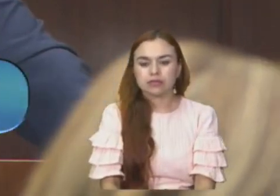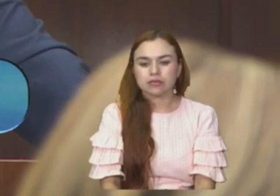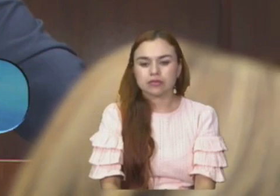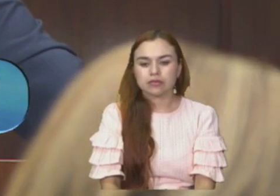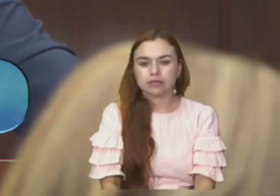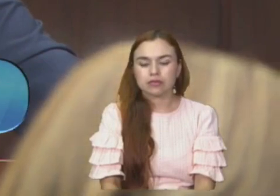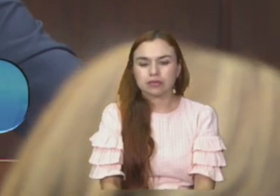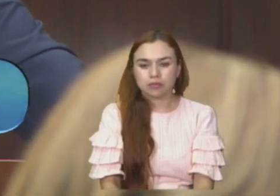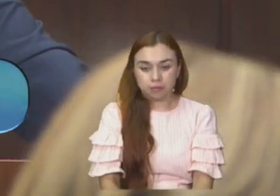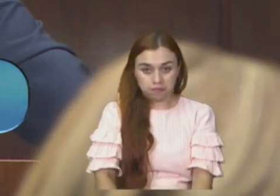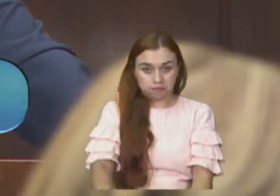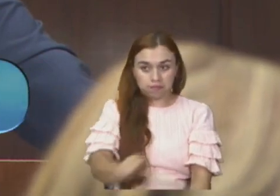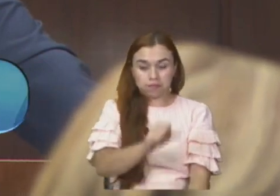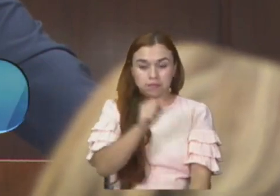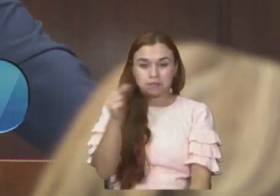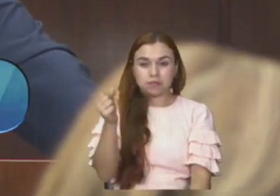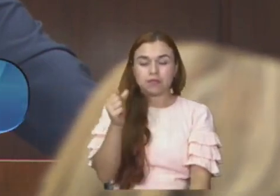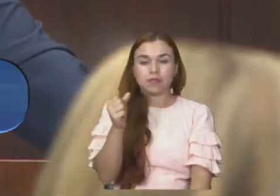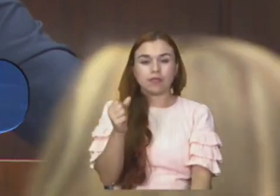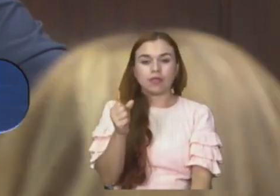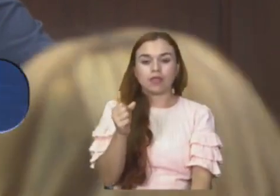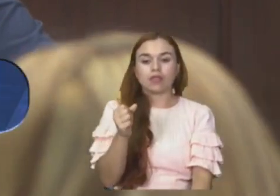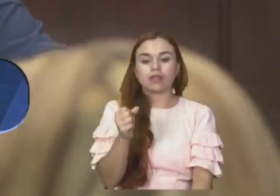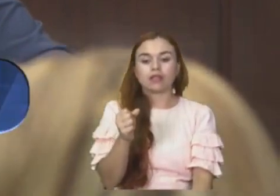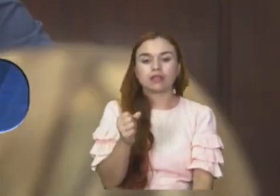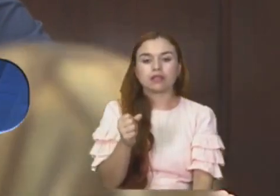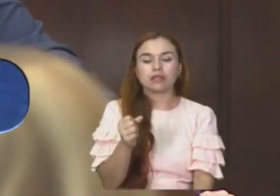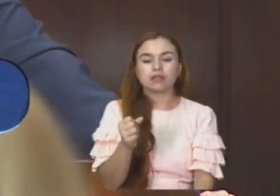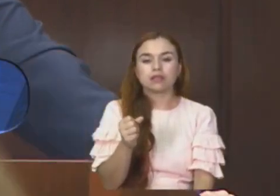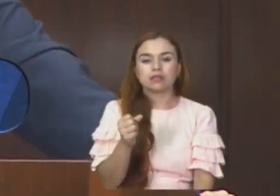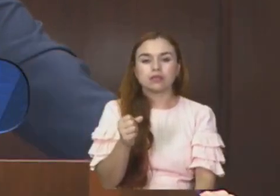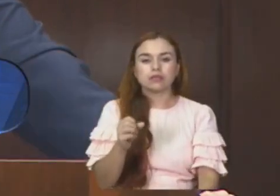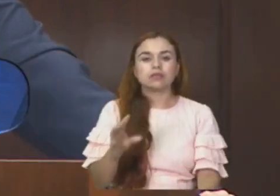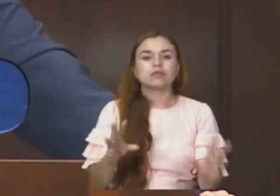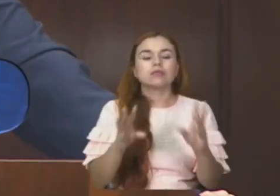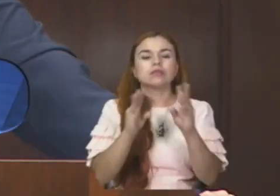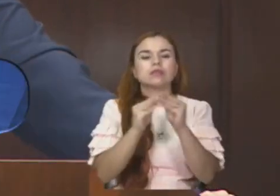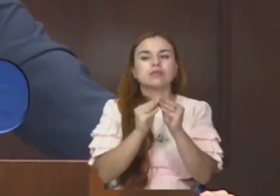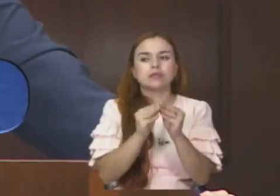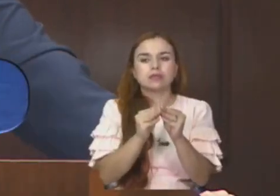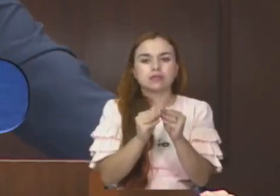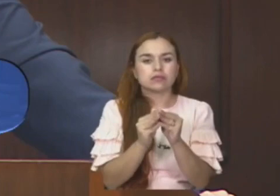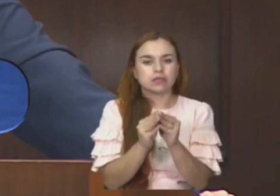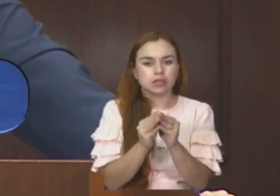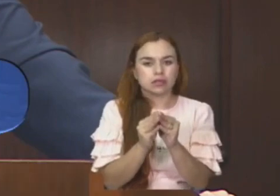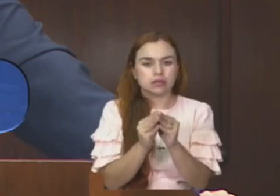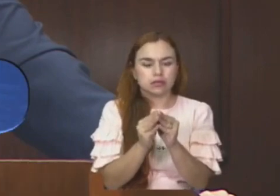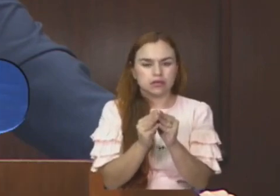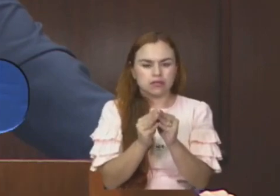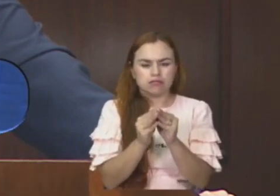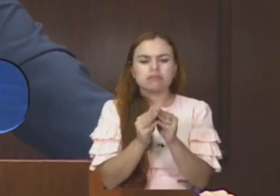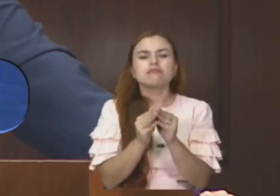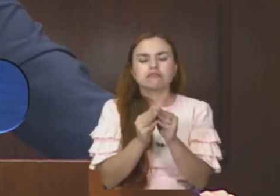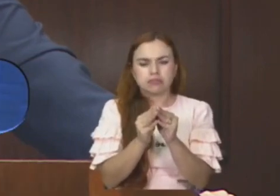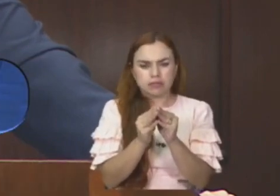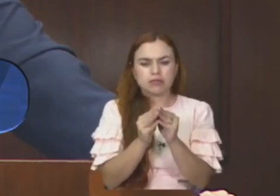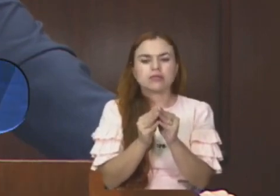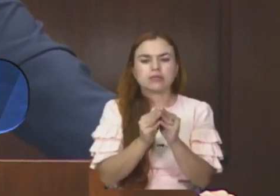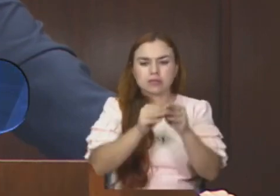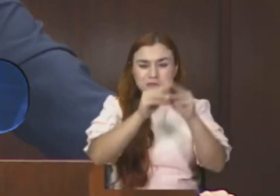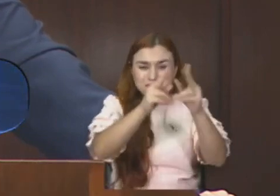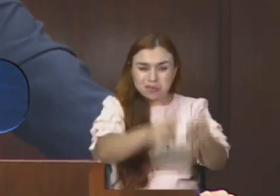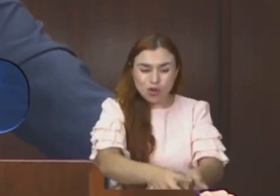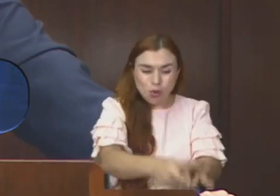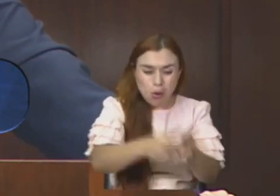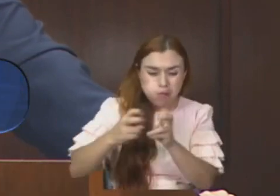Los contratos de concesión para la explotación, extracción y usufructo de los yacimientos minerales no implican la adquisición del dominio o